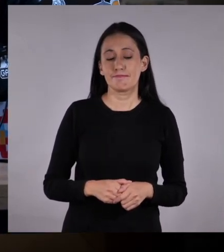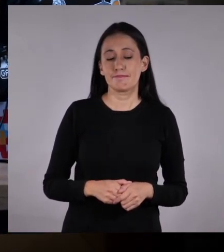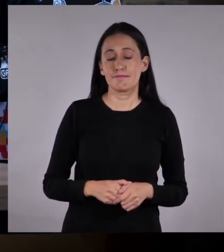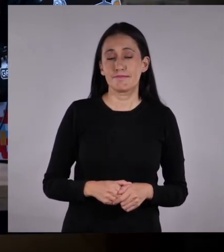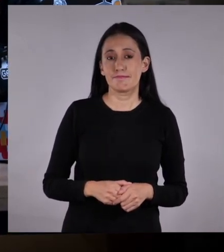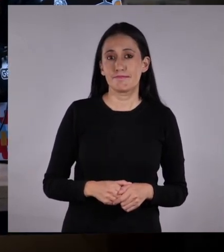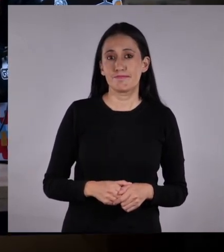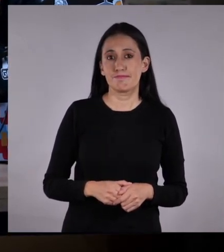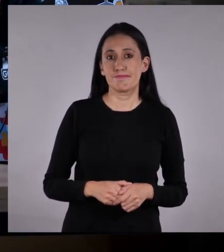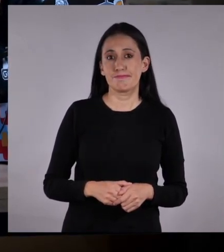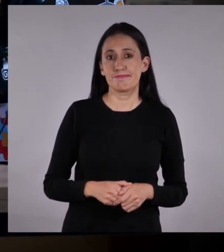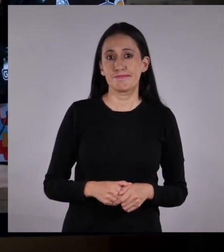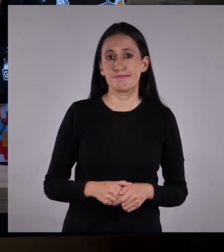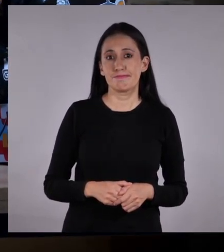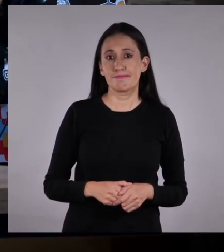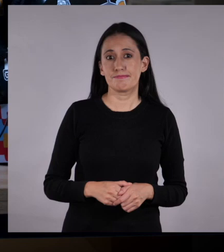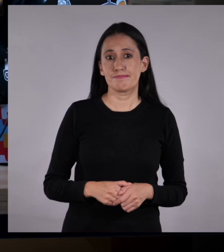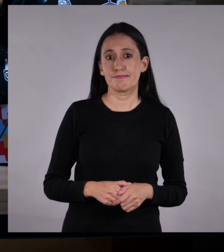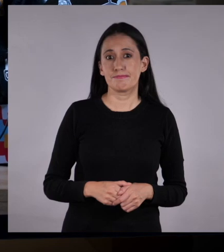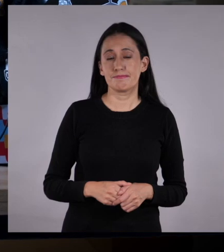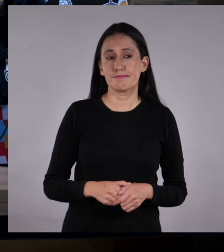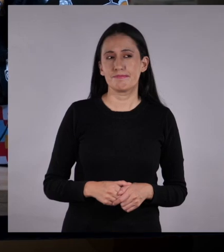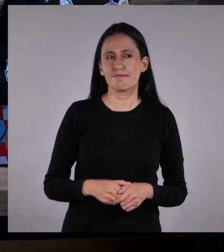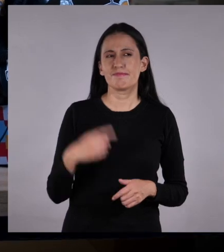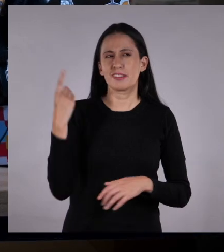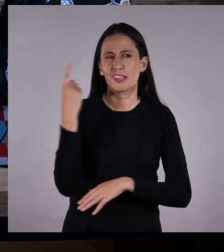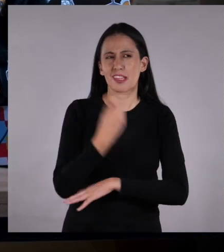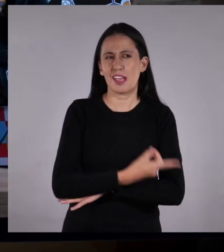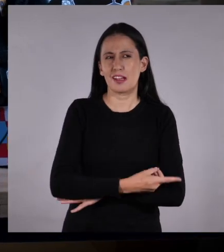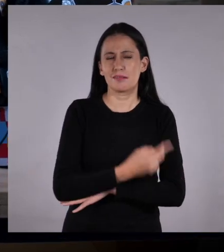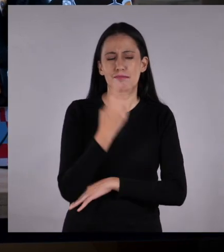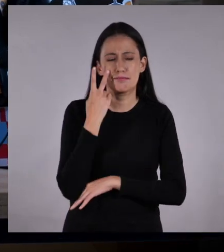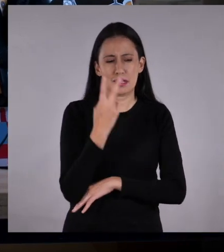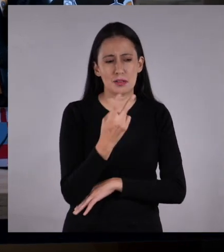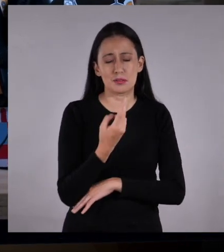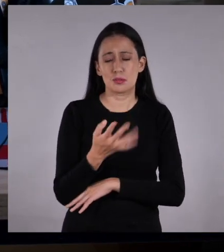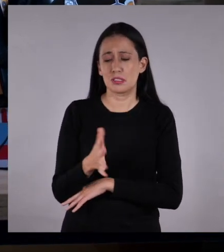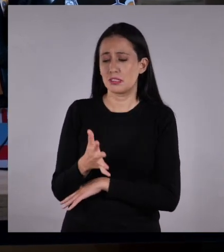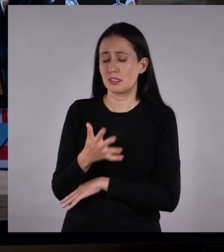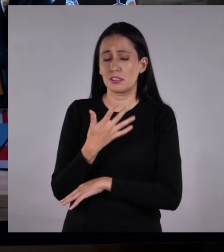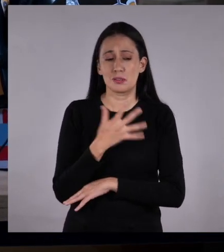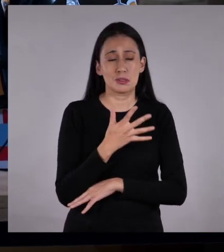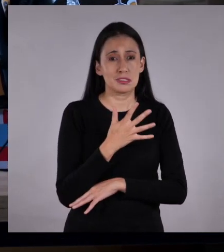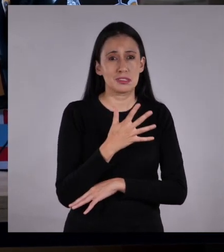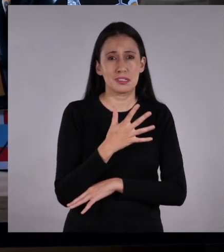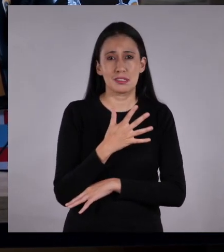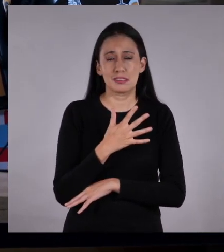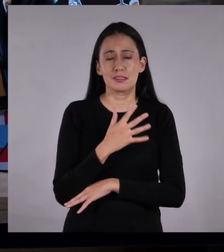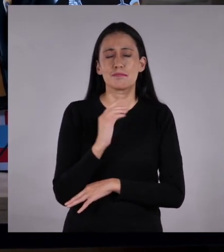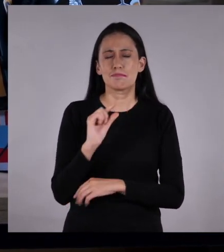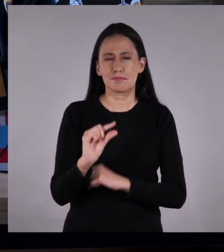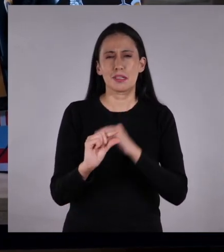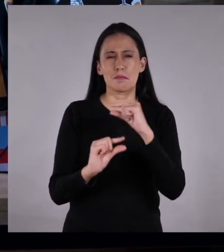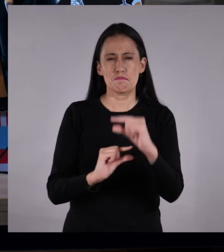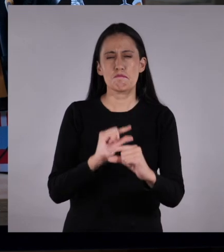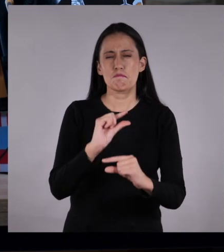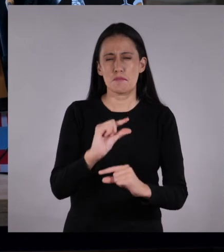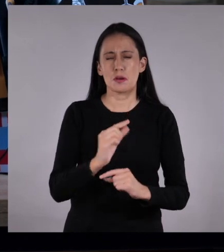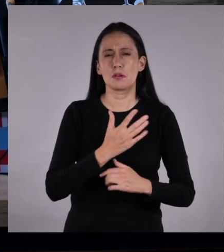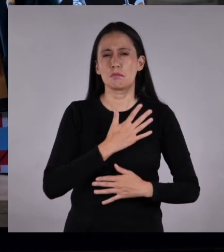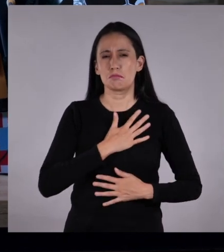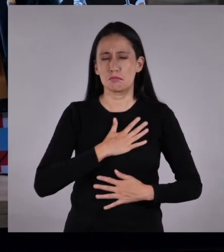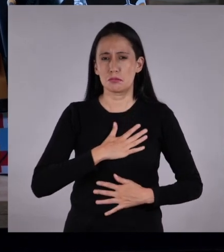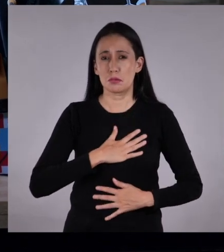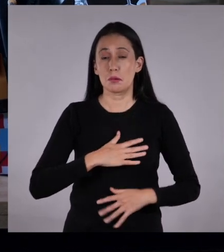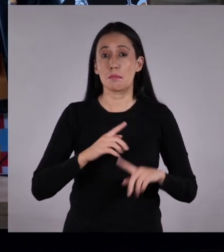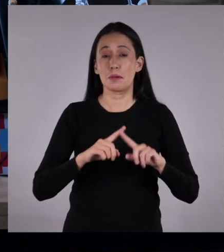Cada día siento su falta. Aunque claro, cada día es un poco más fácil. Y después de un año, aún me siento